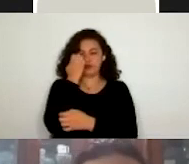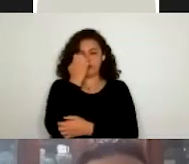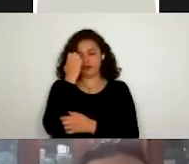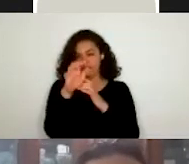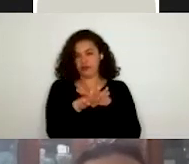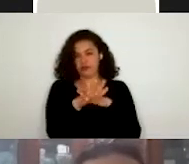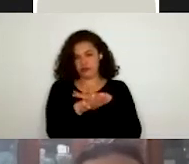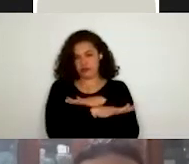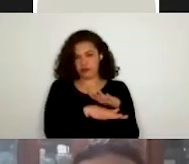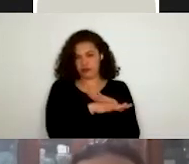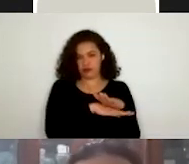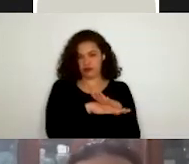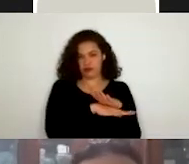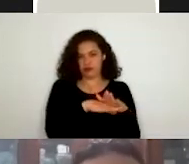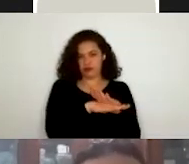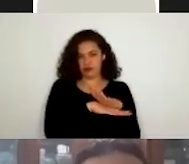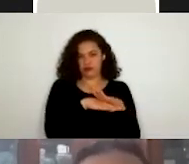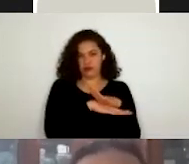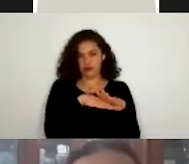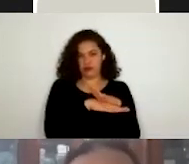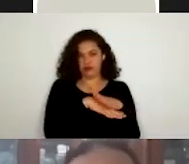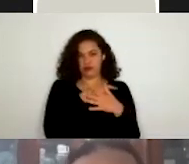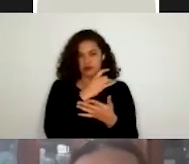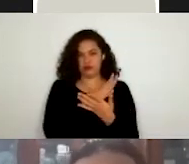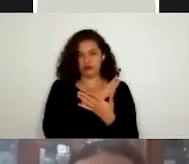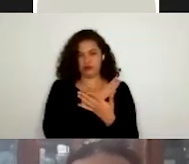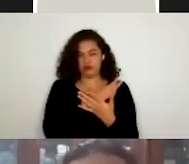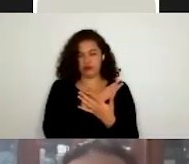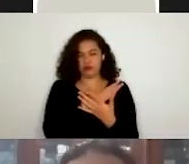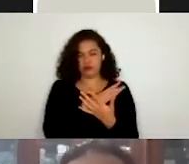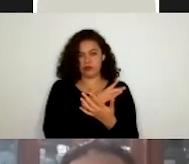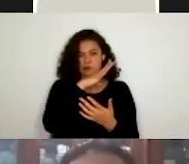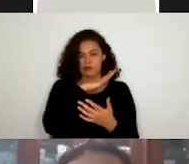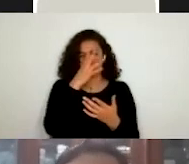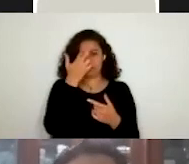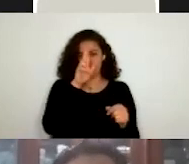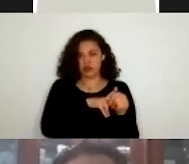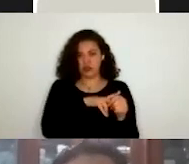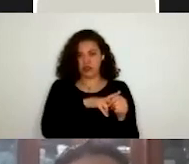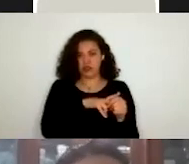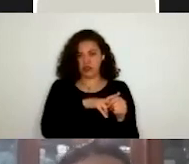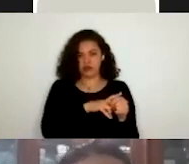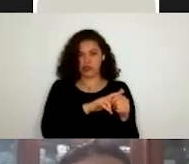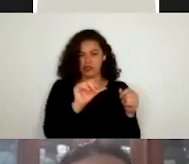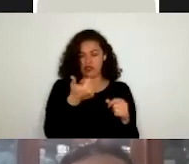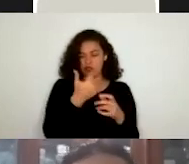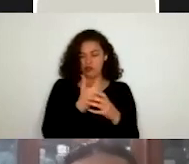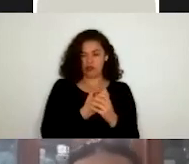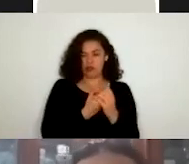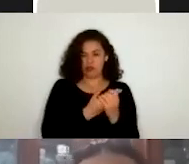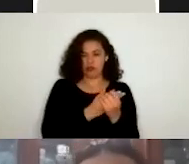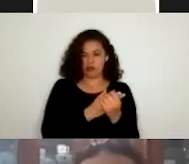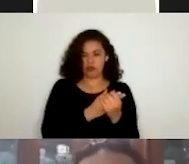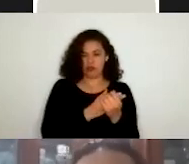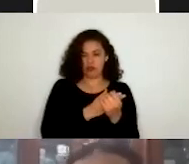básica. Términos de referencia exclusivos de hospitales otros exclusivos de mercados